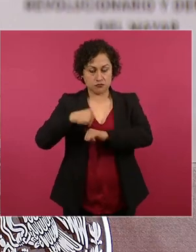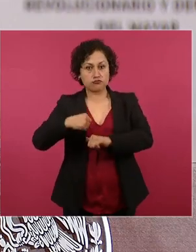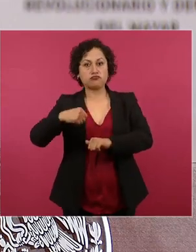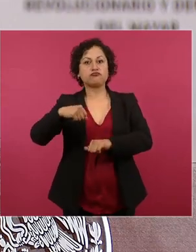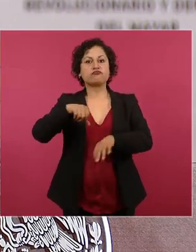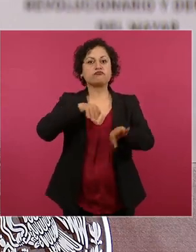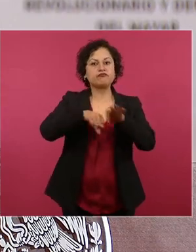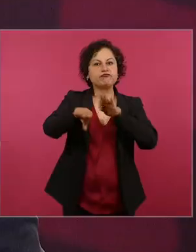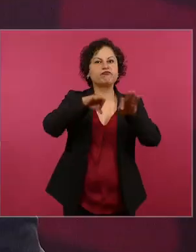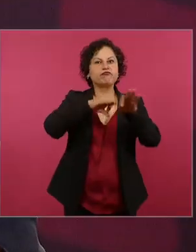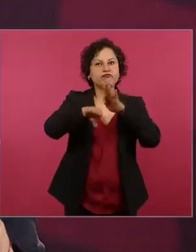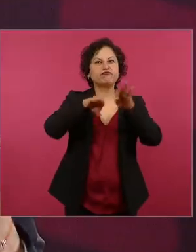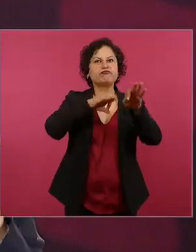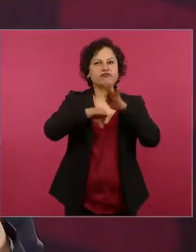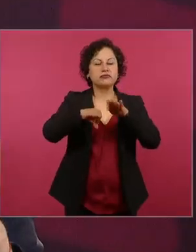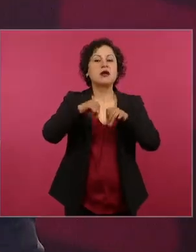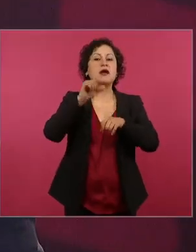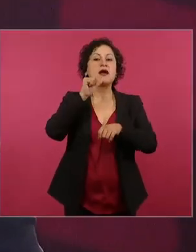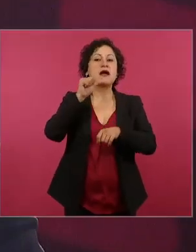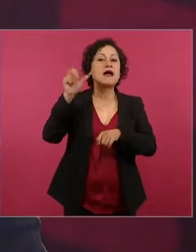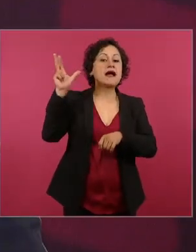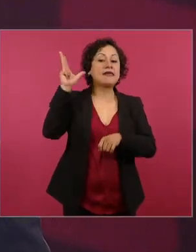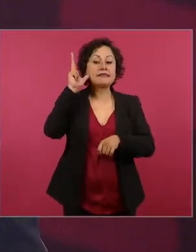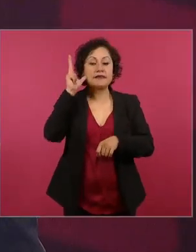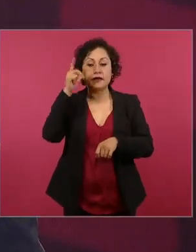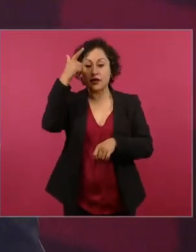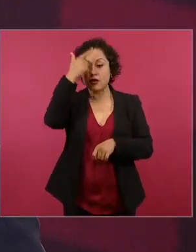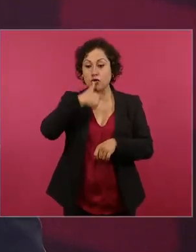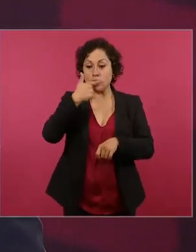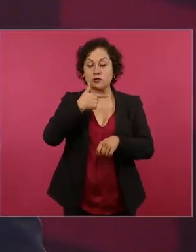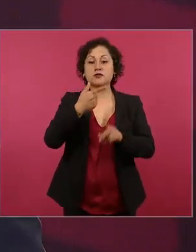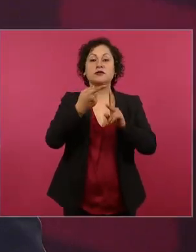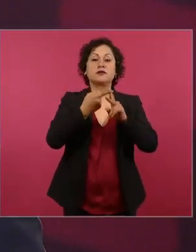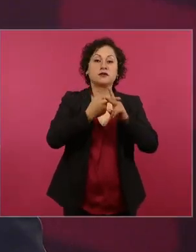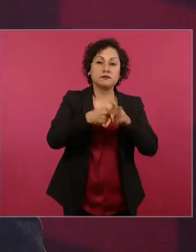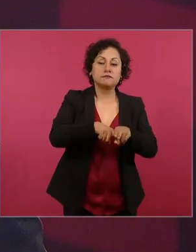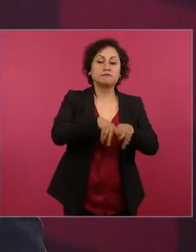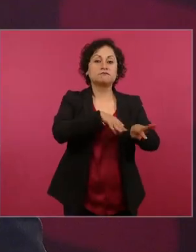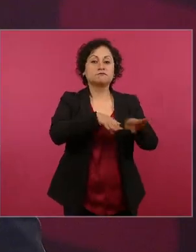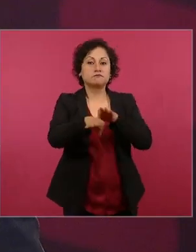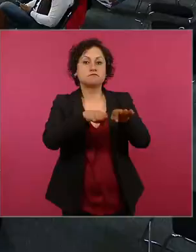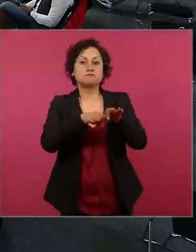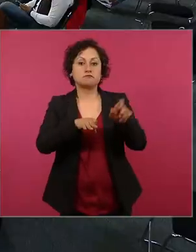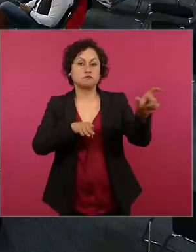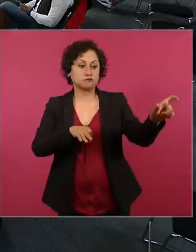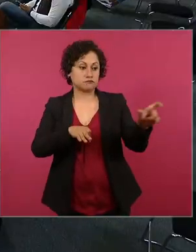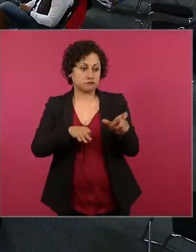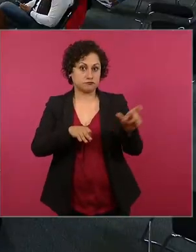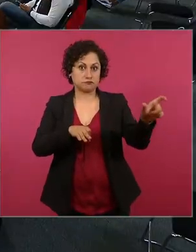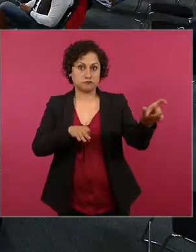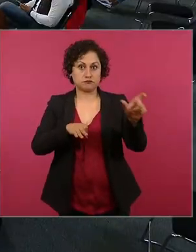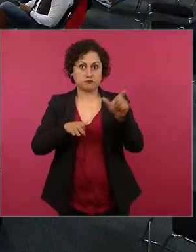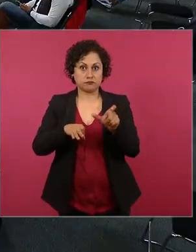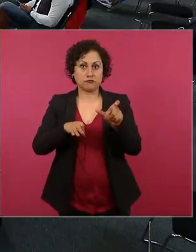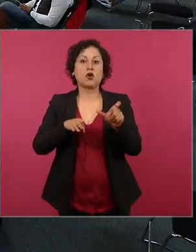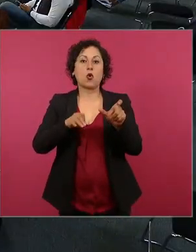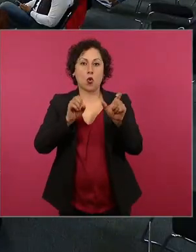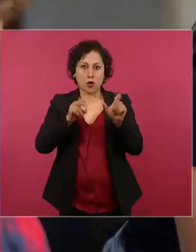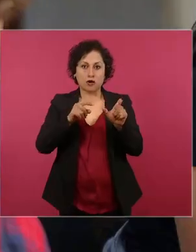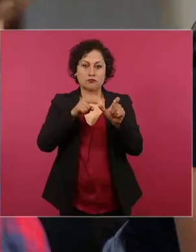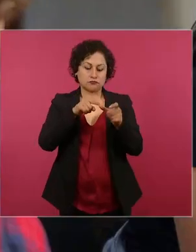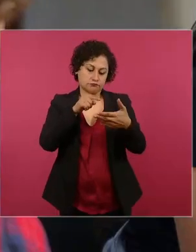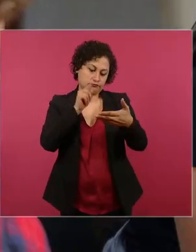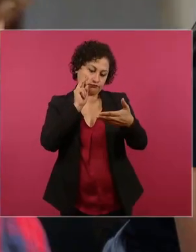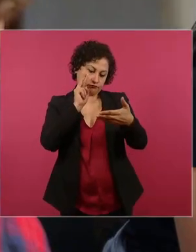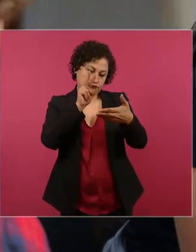parte desde antier en la tarde-noche buscando a las personas cuyas credenciales se exhibieron y luego